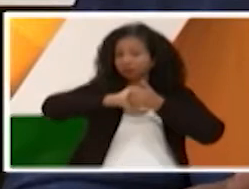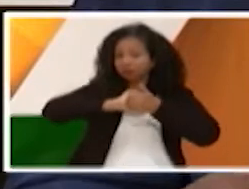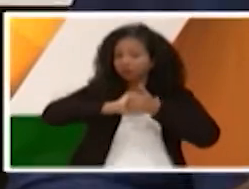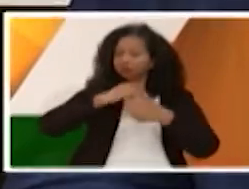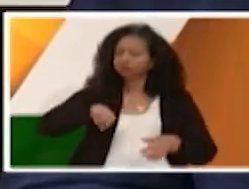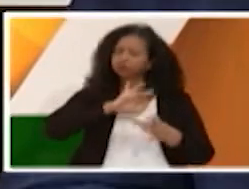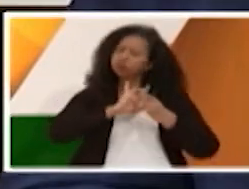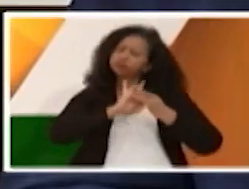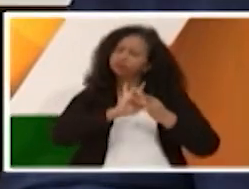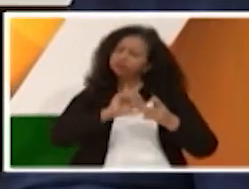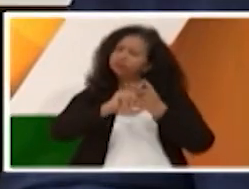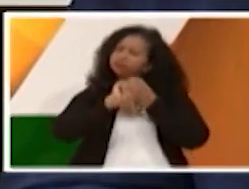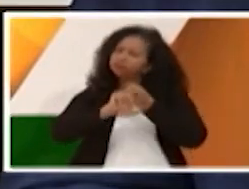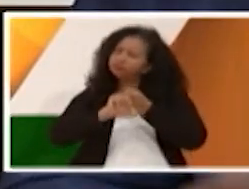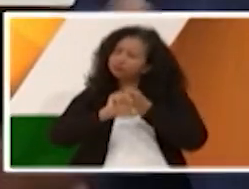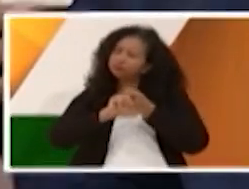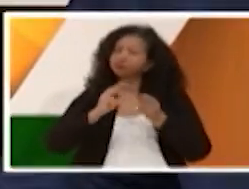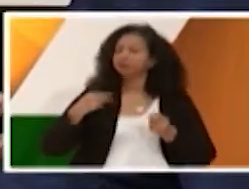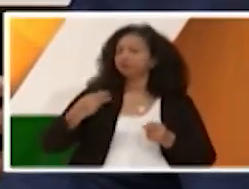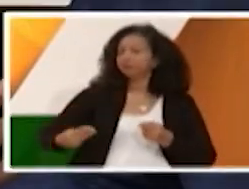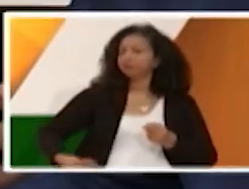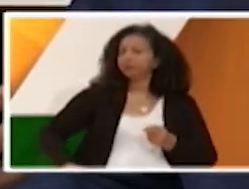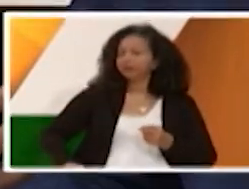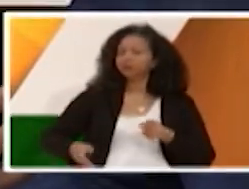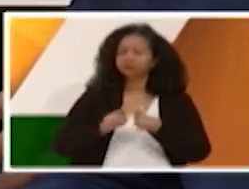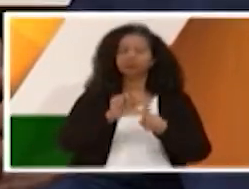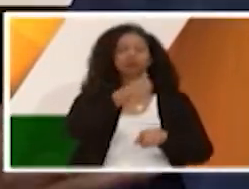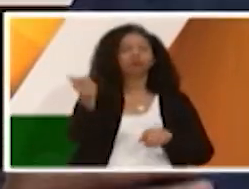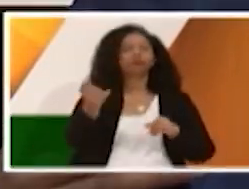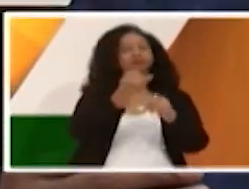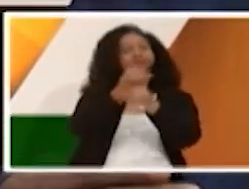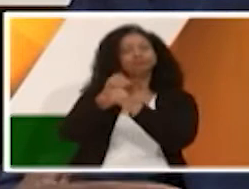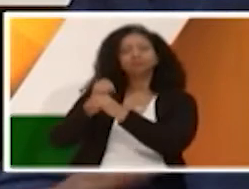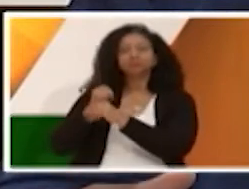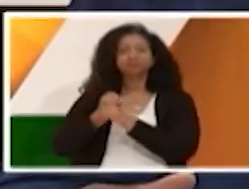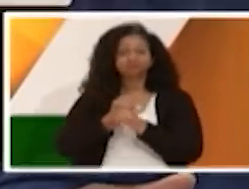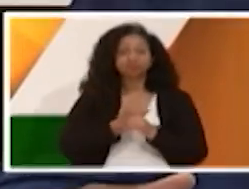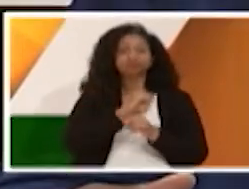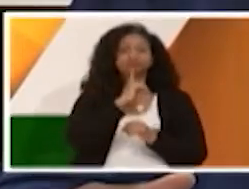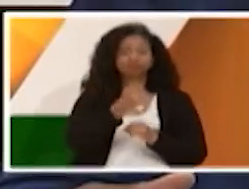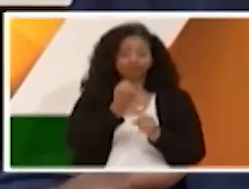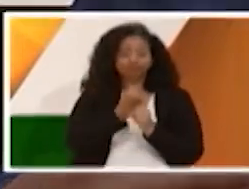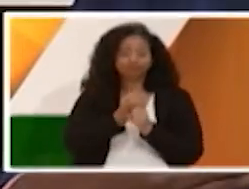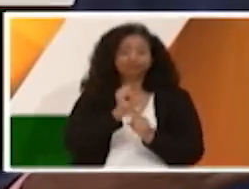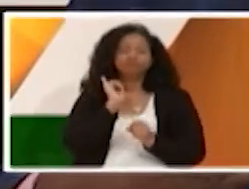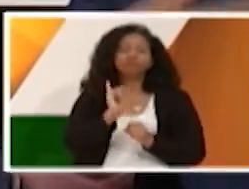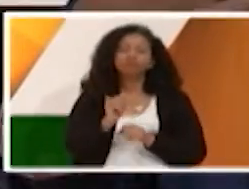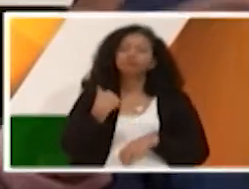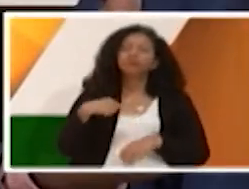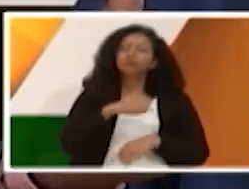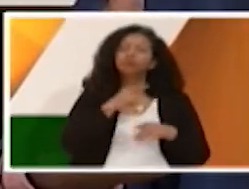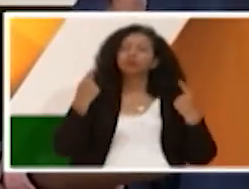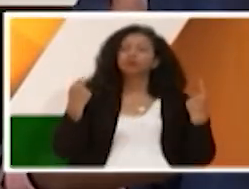con el licenciado Magino Corporán y las demás instituciones también que trabajan en el área, nosotros